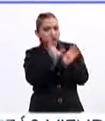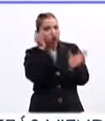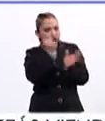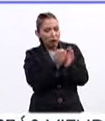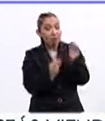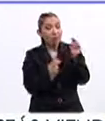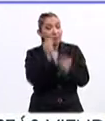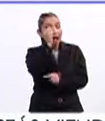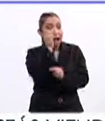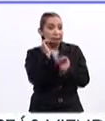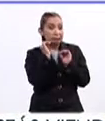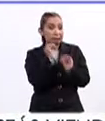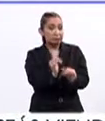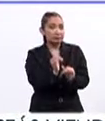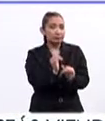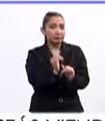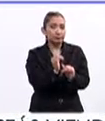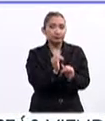un nivel